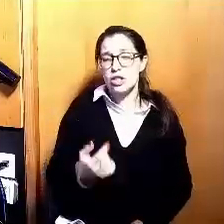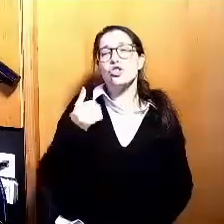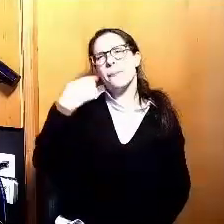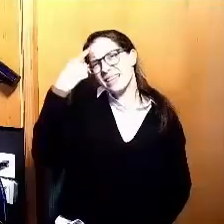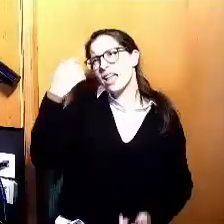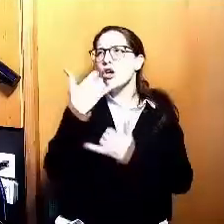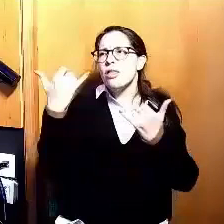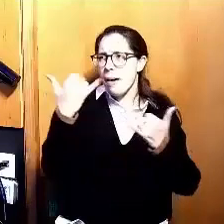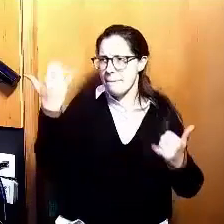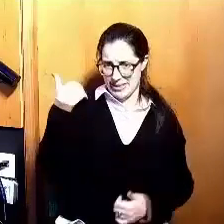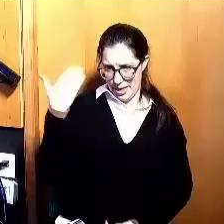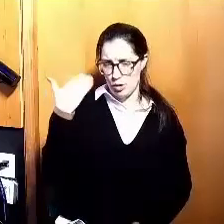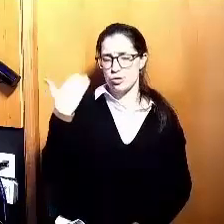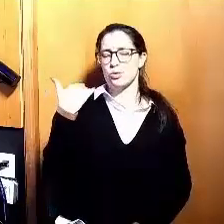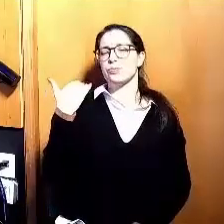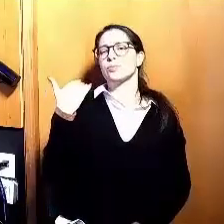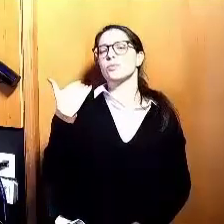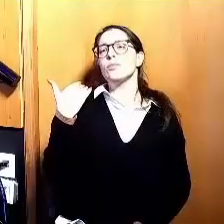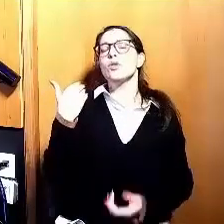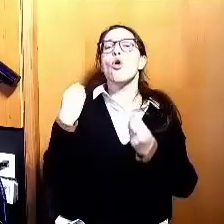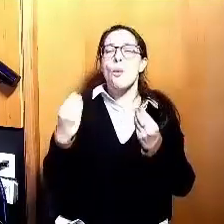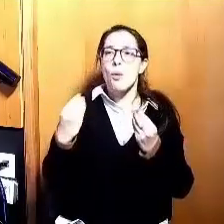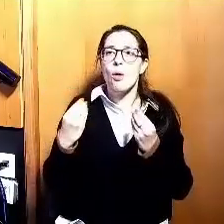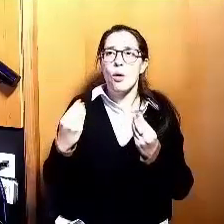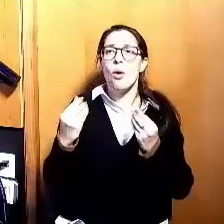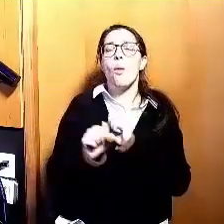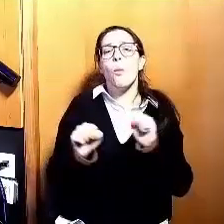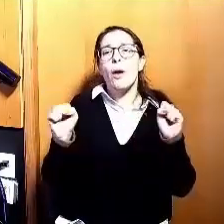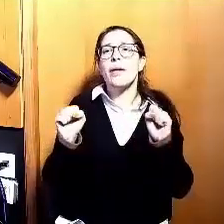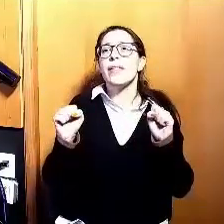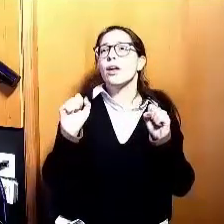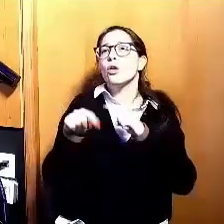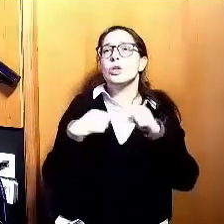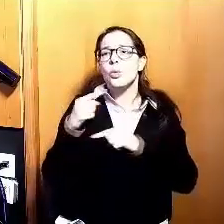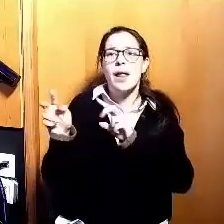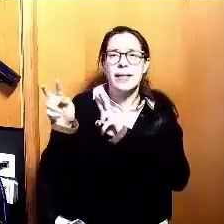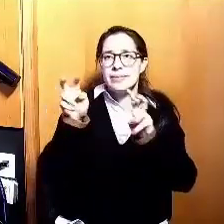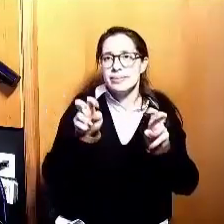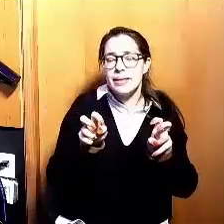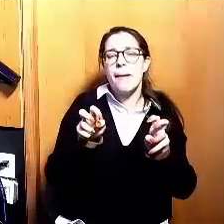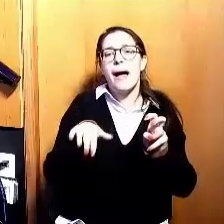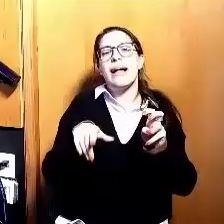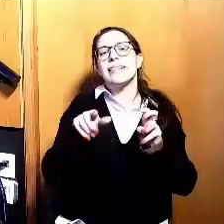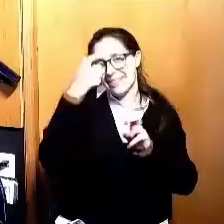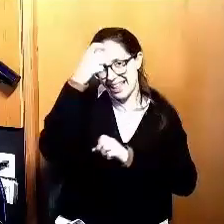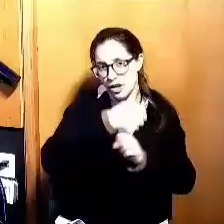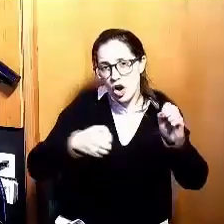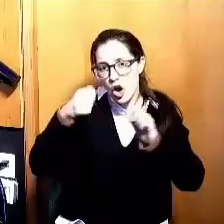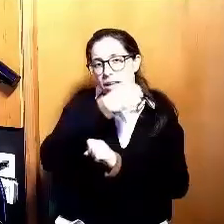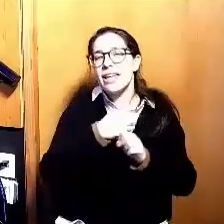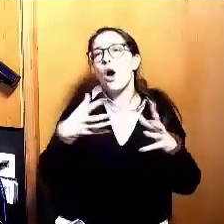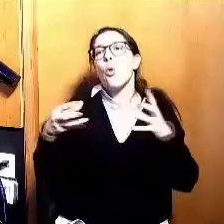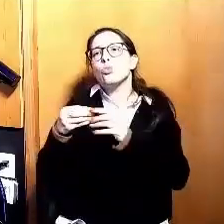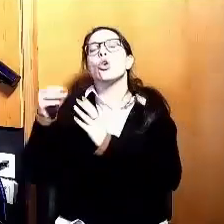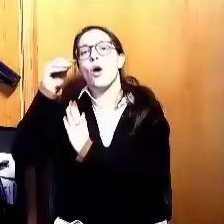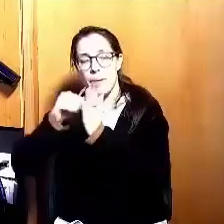día cómo podríamos seguir la curva de tecnologías de Gartner con la trayectoria que hemos hecho con los datos, ¿no? Y